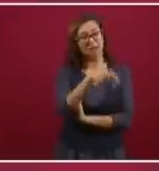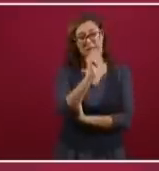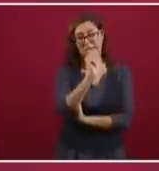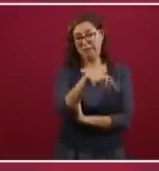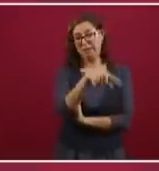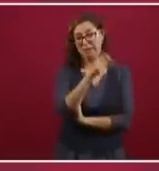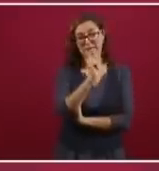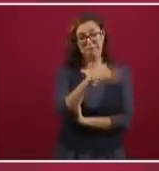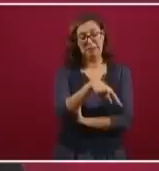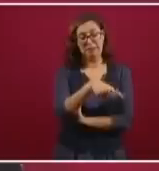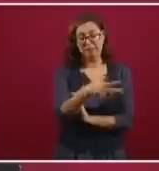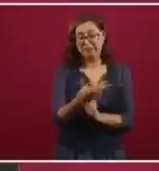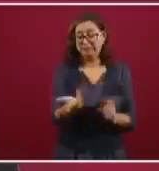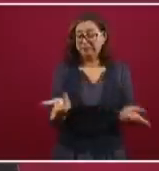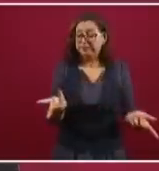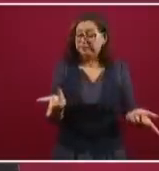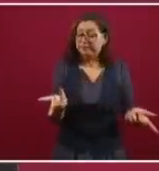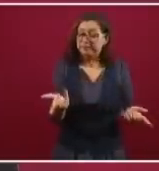Cuando estudiamos